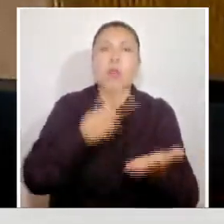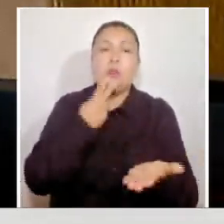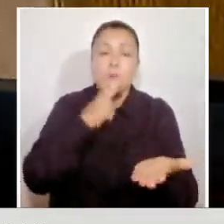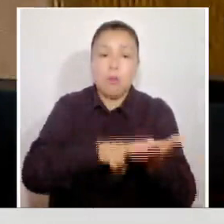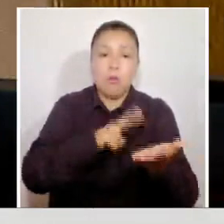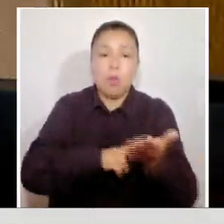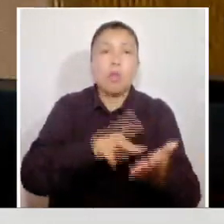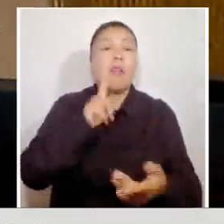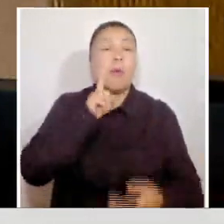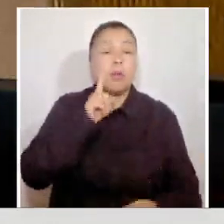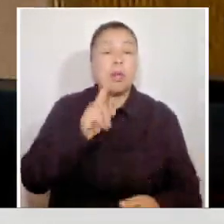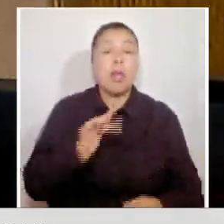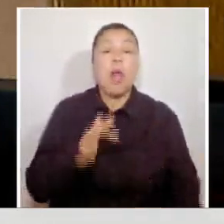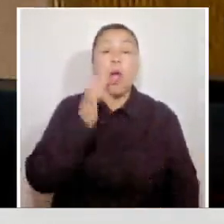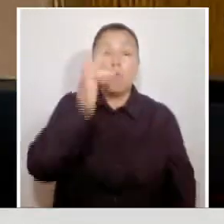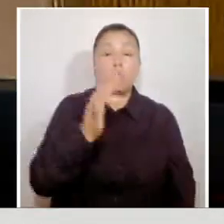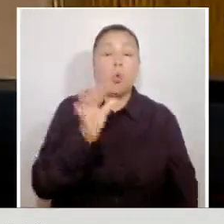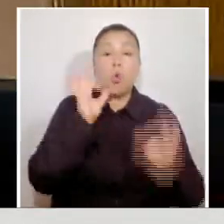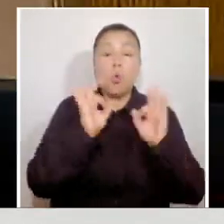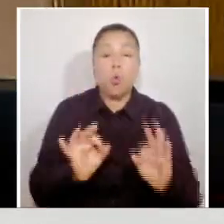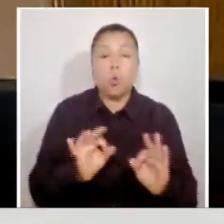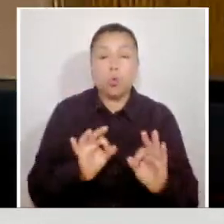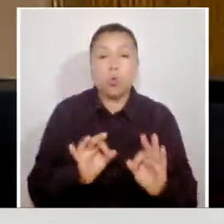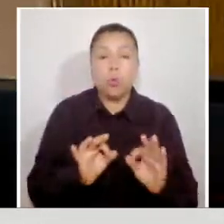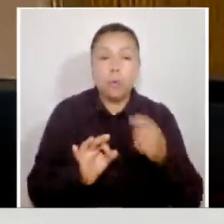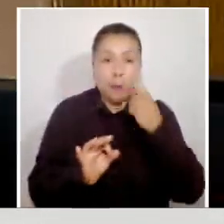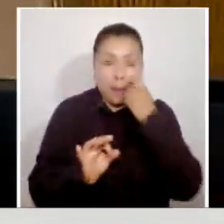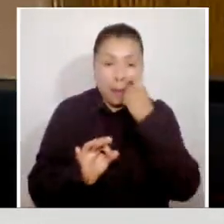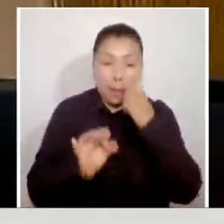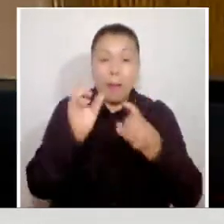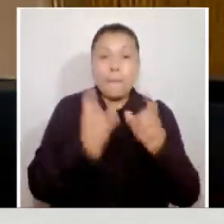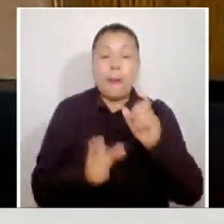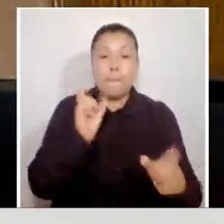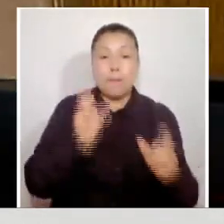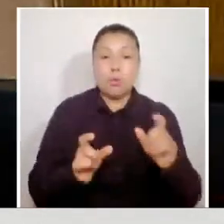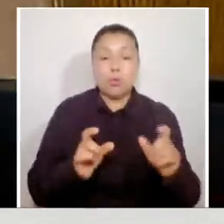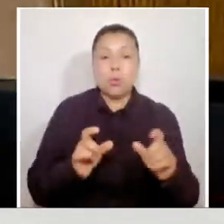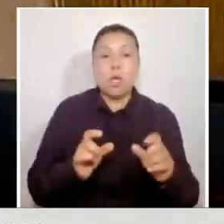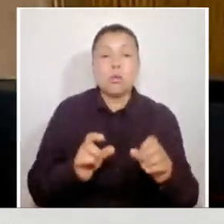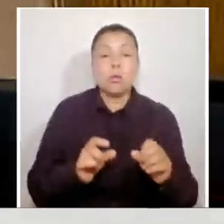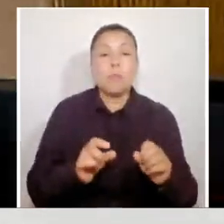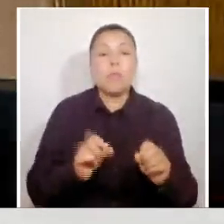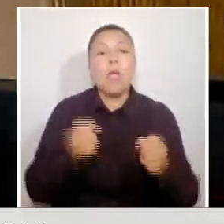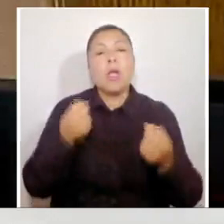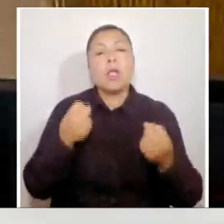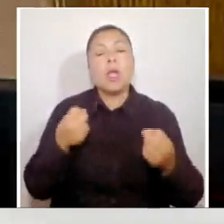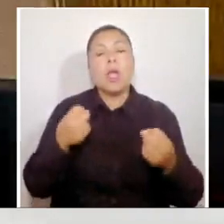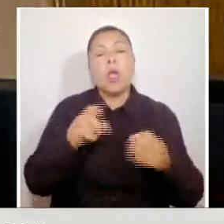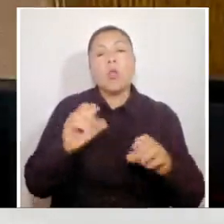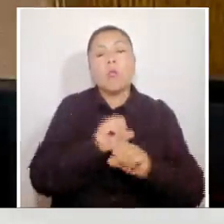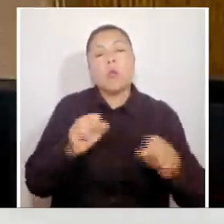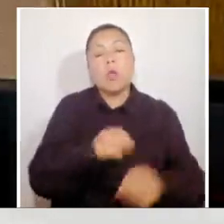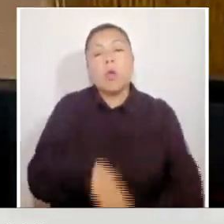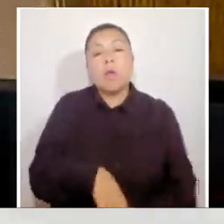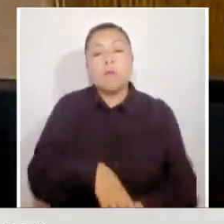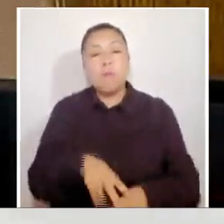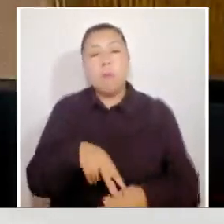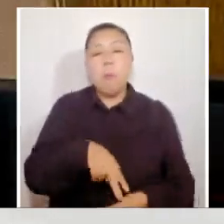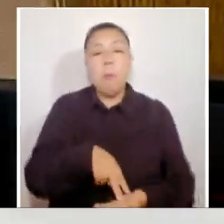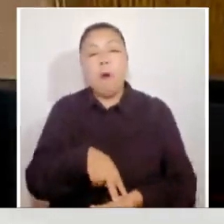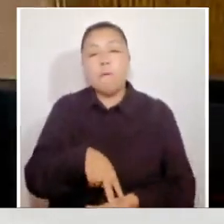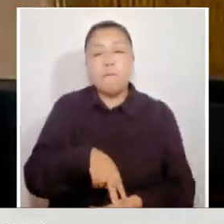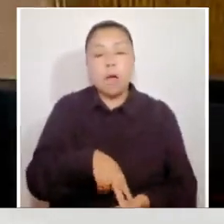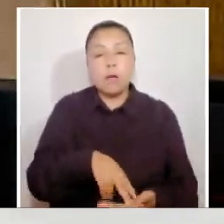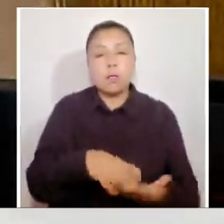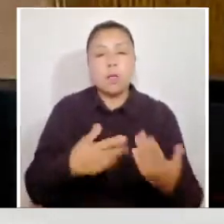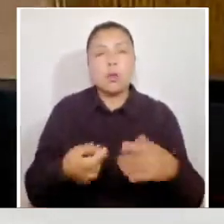mañana justamente por las personas que van perdiendo su y otro y tantos temas